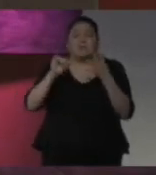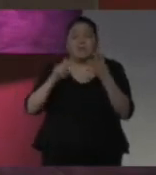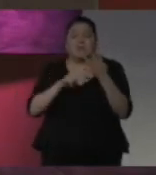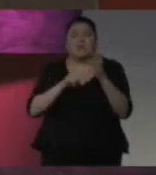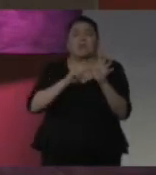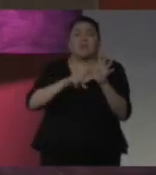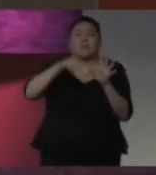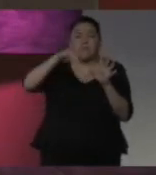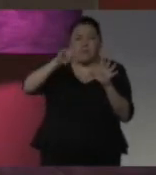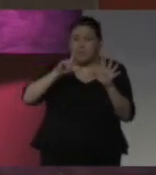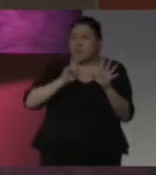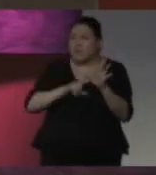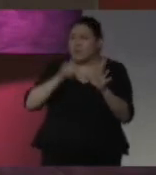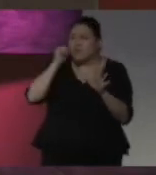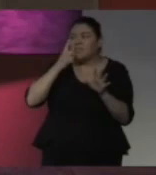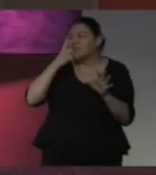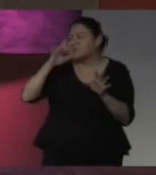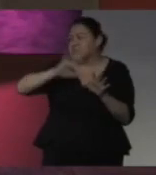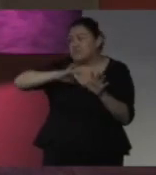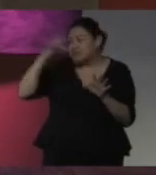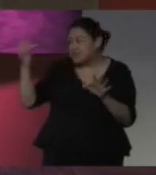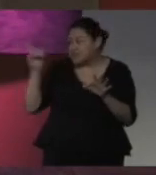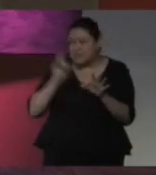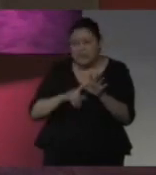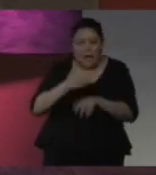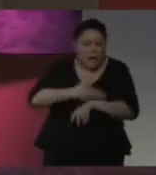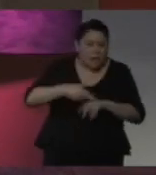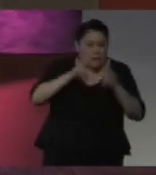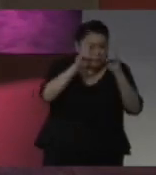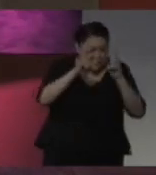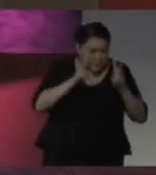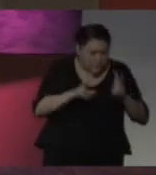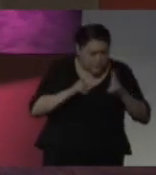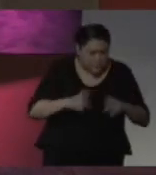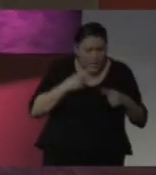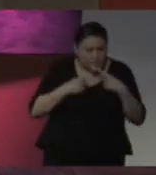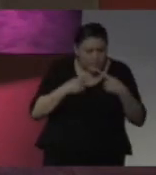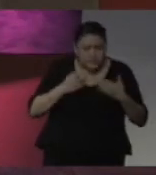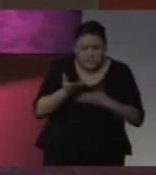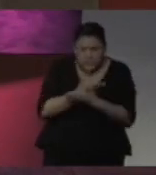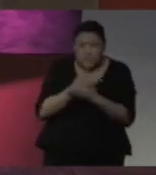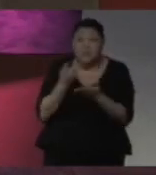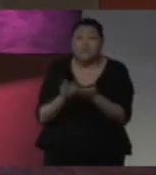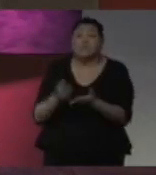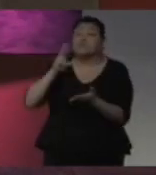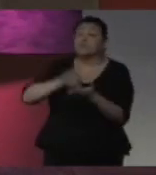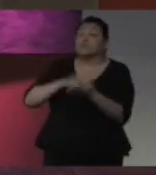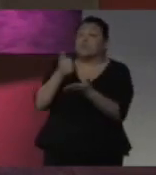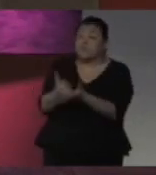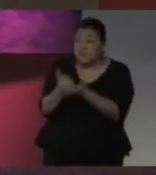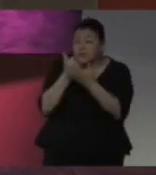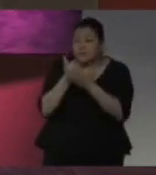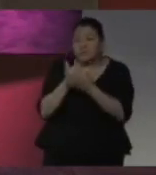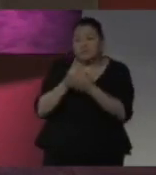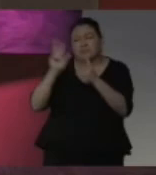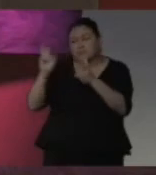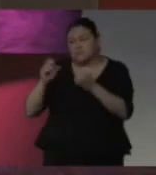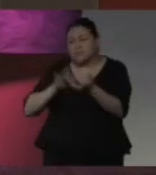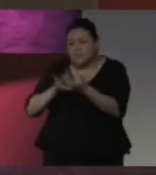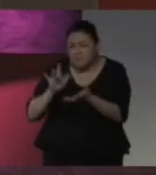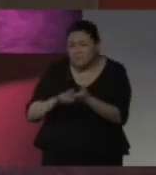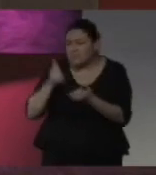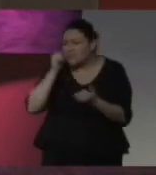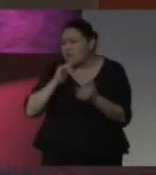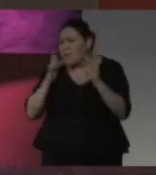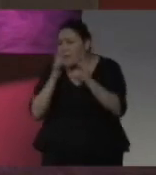particularmente a Manuela Borsiaquilo, que además de ayudarnos a armar las mesas, nos apoyó en muchísimas cosas, fue ella nuestro puente